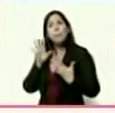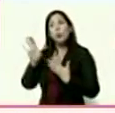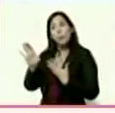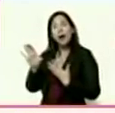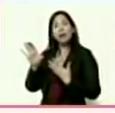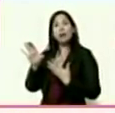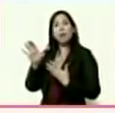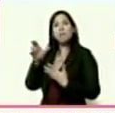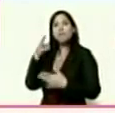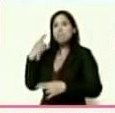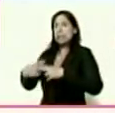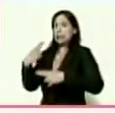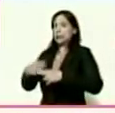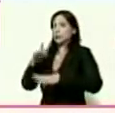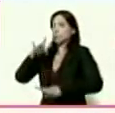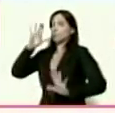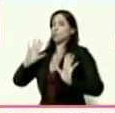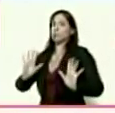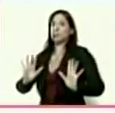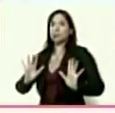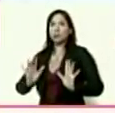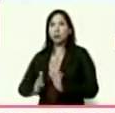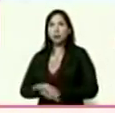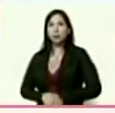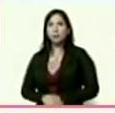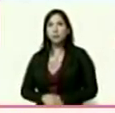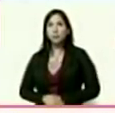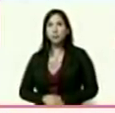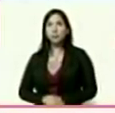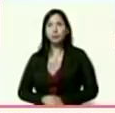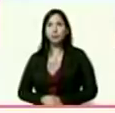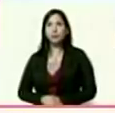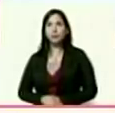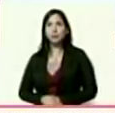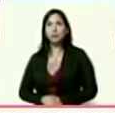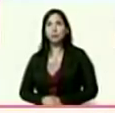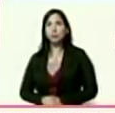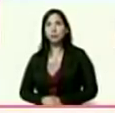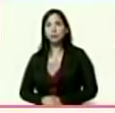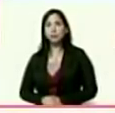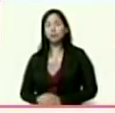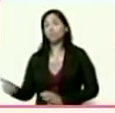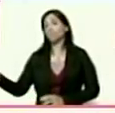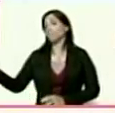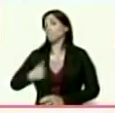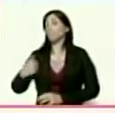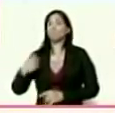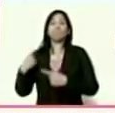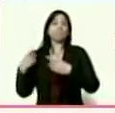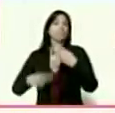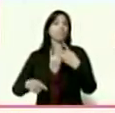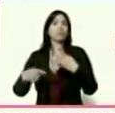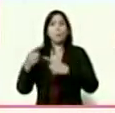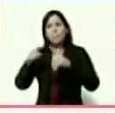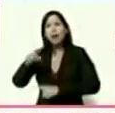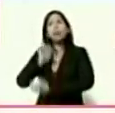riesgo, cuando la patria está en riesgo, se vale cualquier cosa para